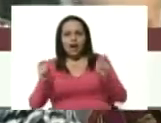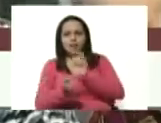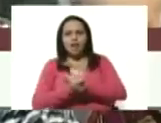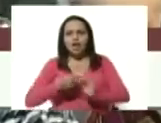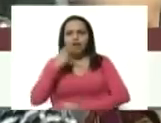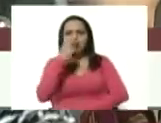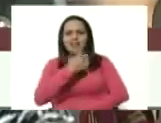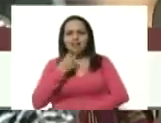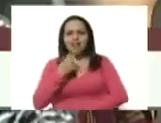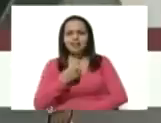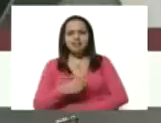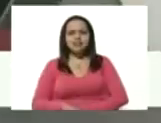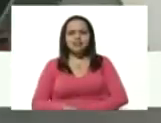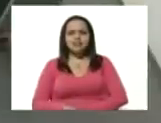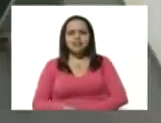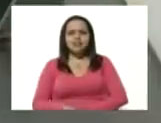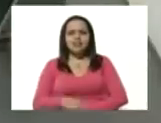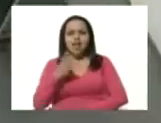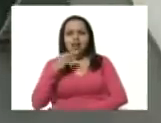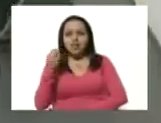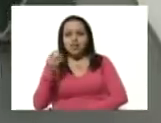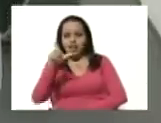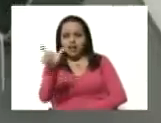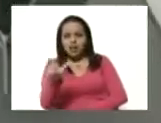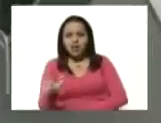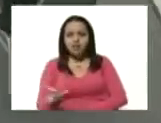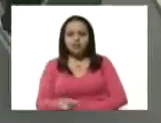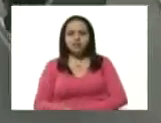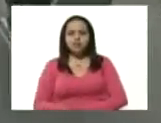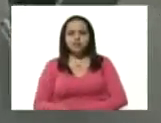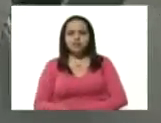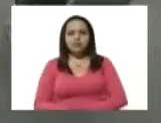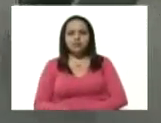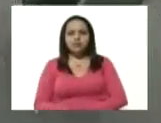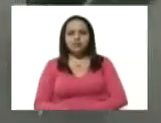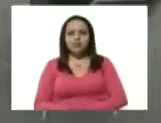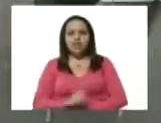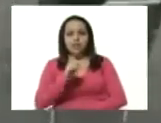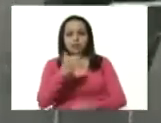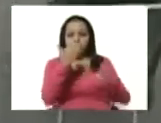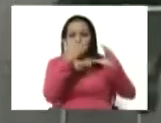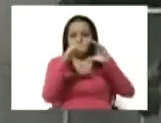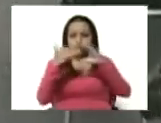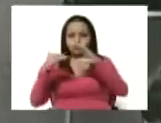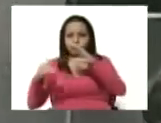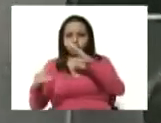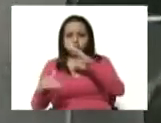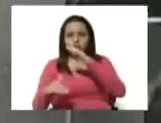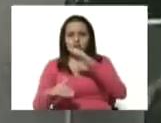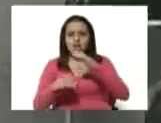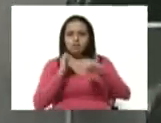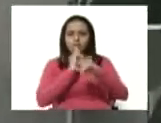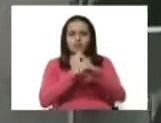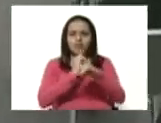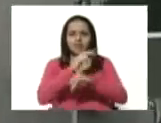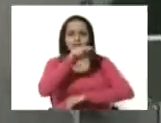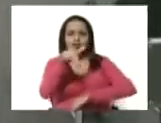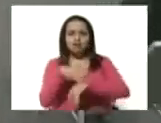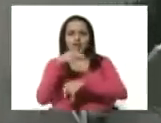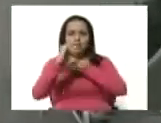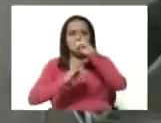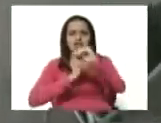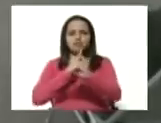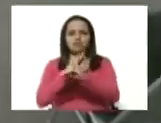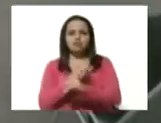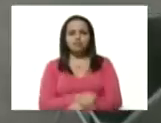inglés e italiano, y asimismo difundido por los portales web nacionales e